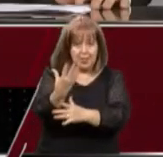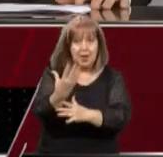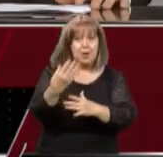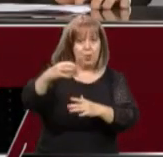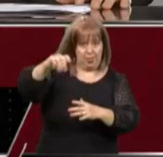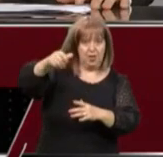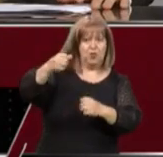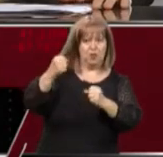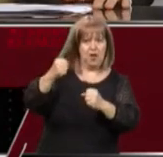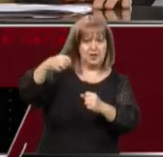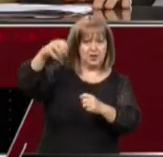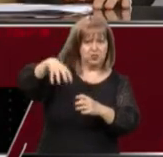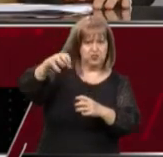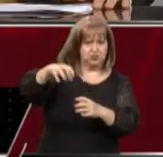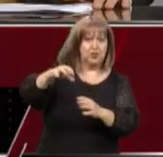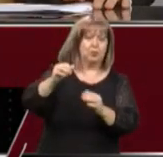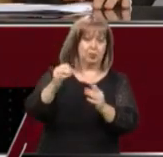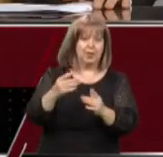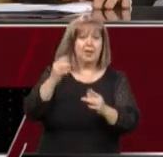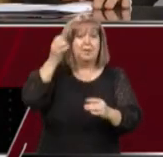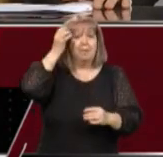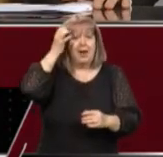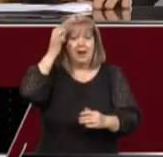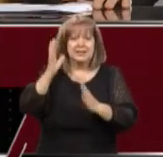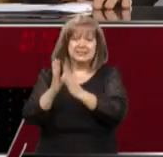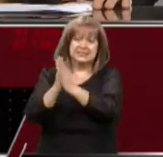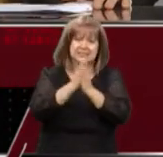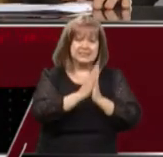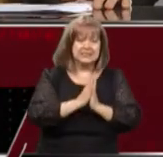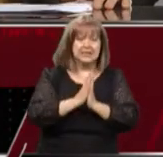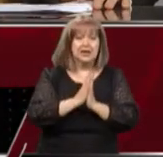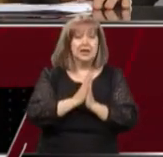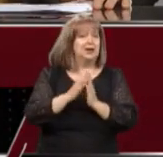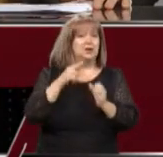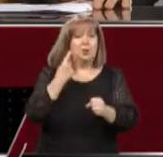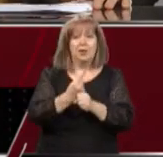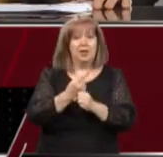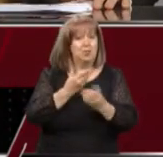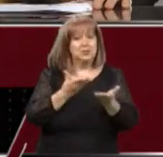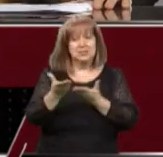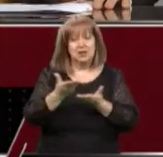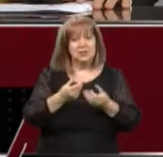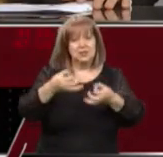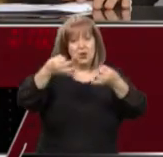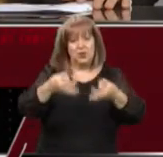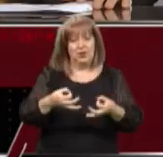exactamente tener paciencia y mil disculpas que no podemos estar dando el servicio Como correspon